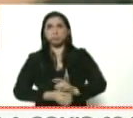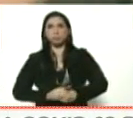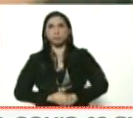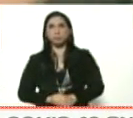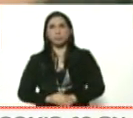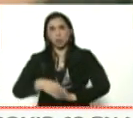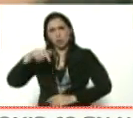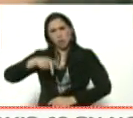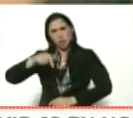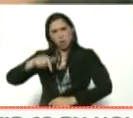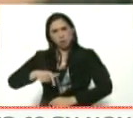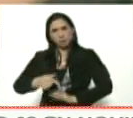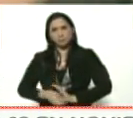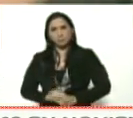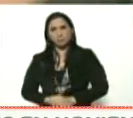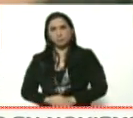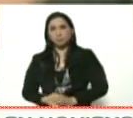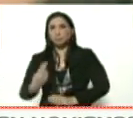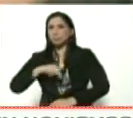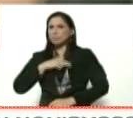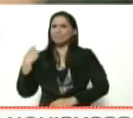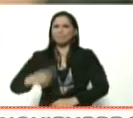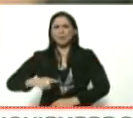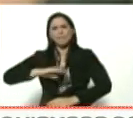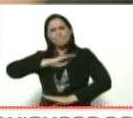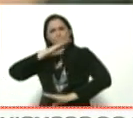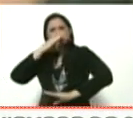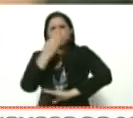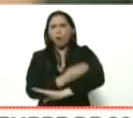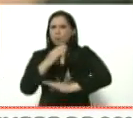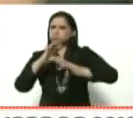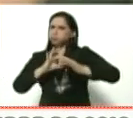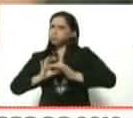Y hoy por hoy tenemos una sólida unión